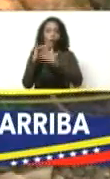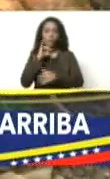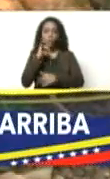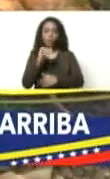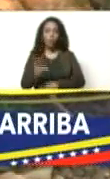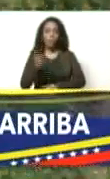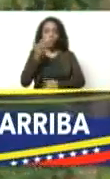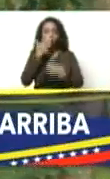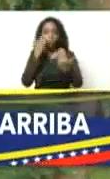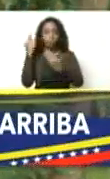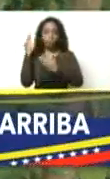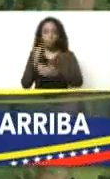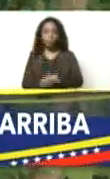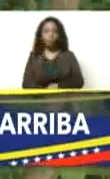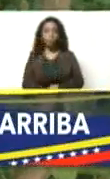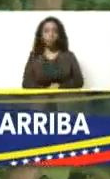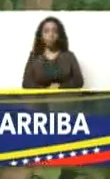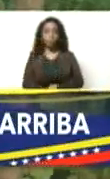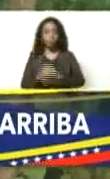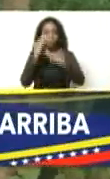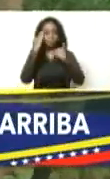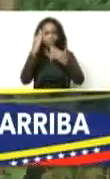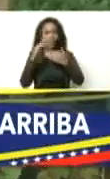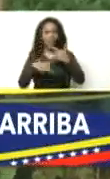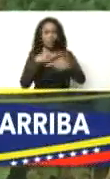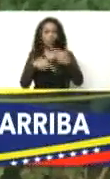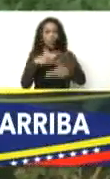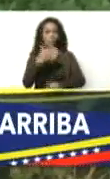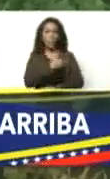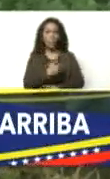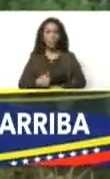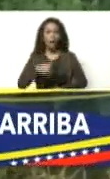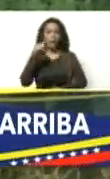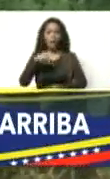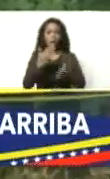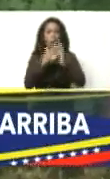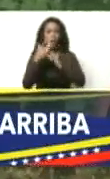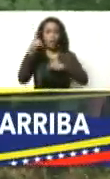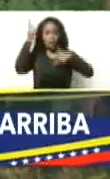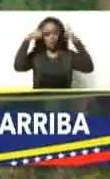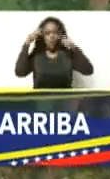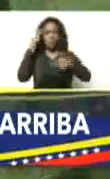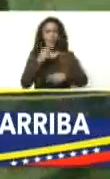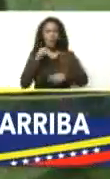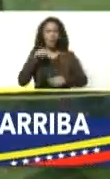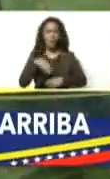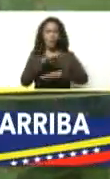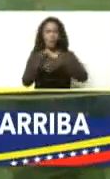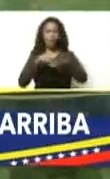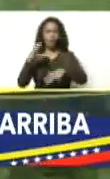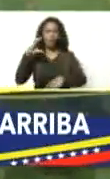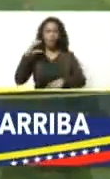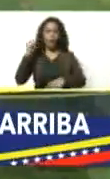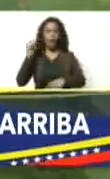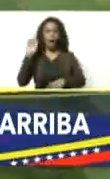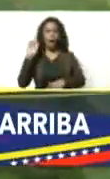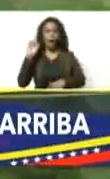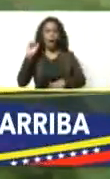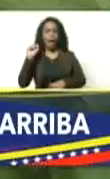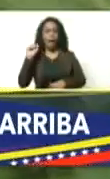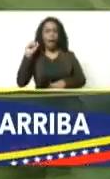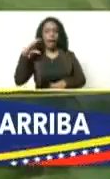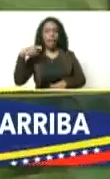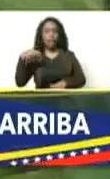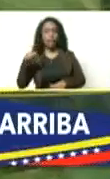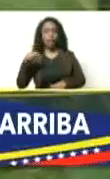importante. Saludos revolucionarios, presidente, desde acá, desde la comuna Chávez y Bolívar, del municipio Carache. Aquí producimos 27